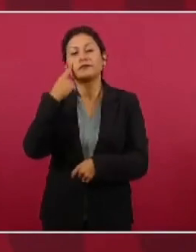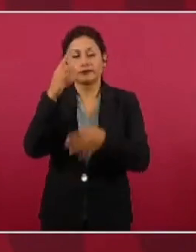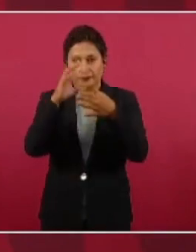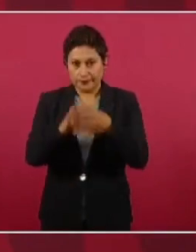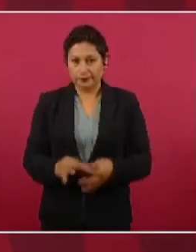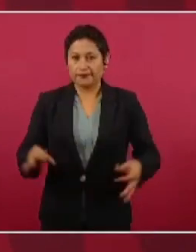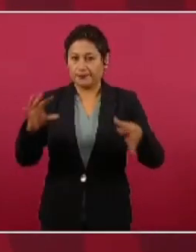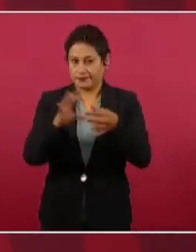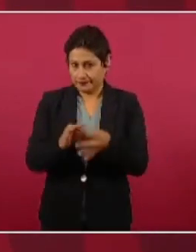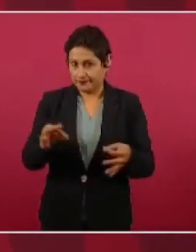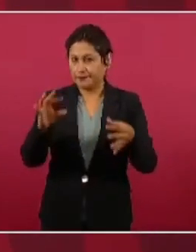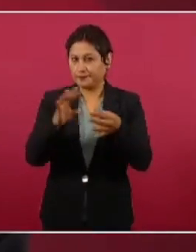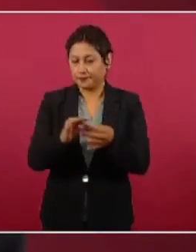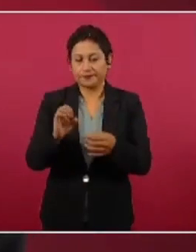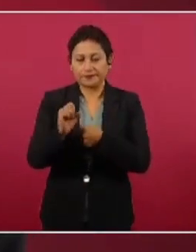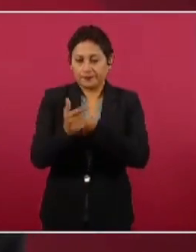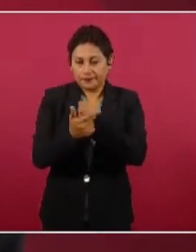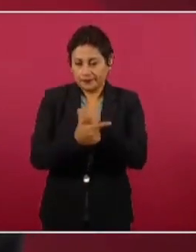hacen listas